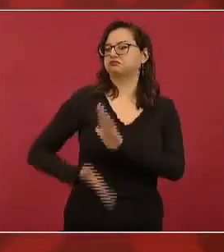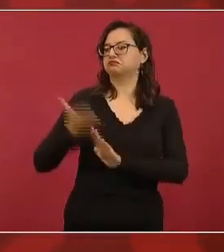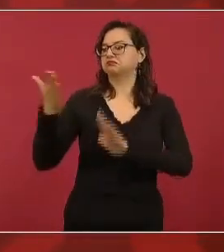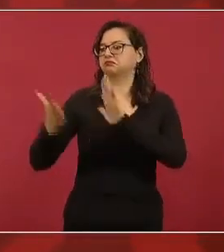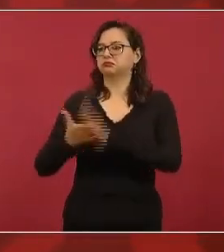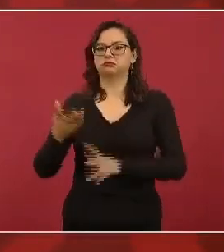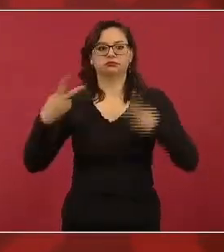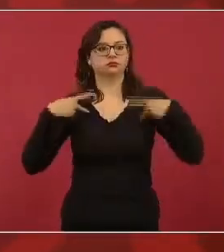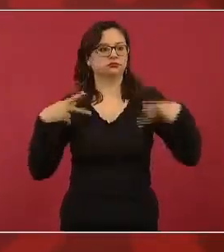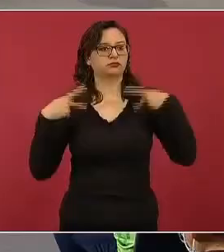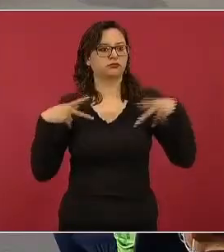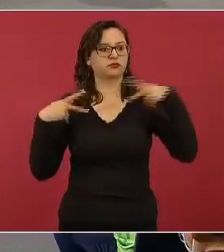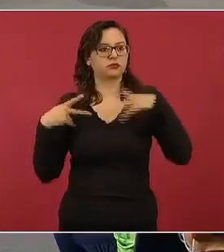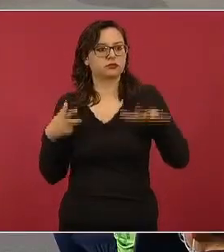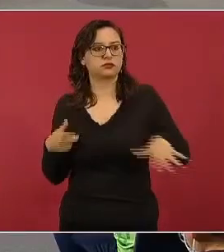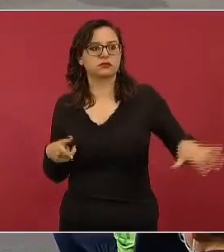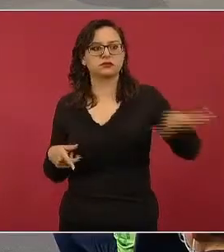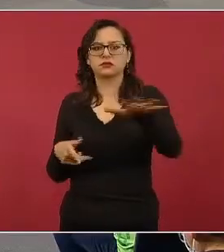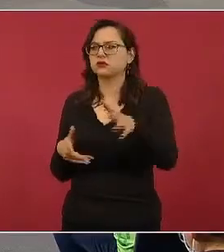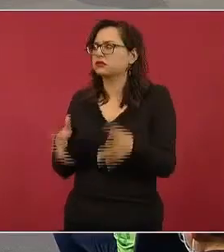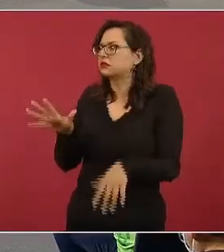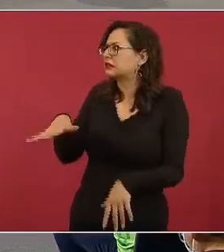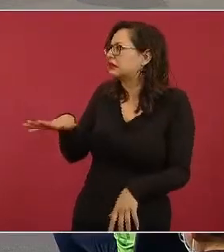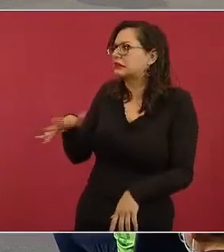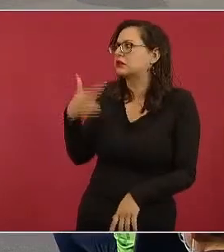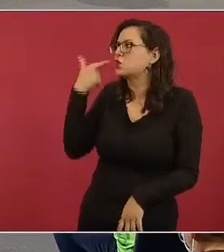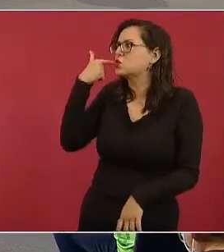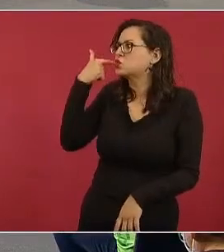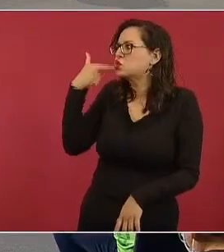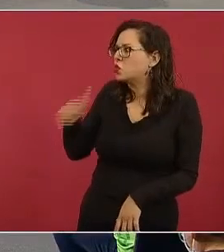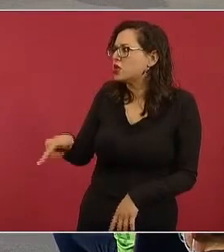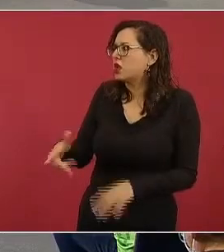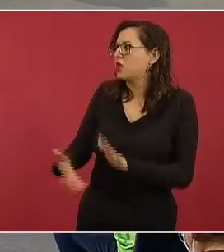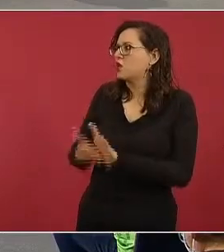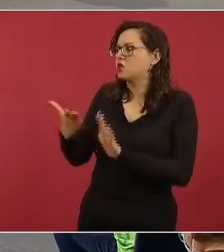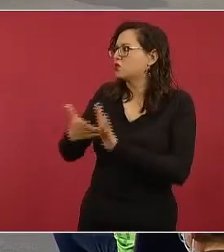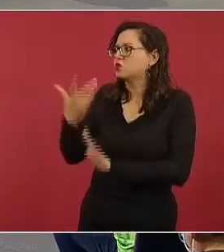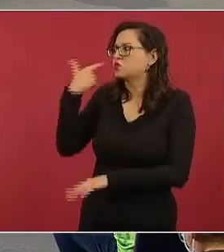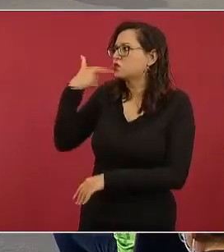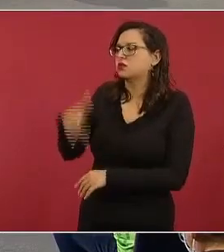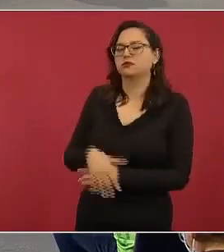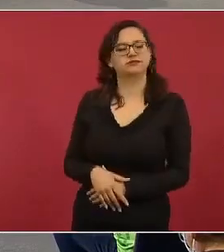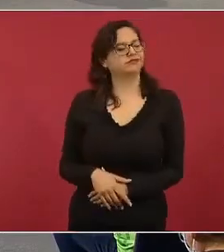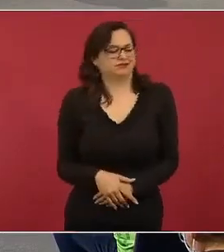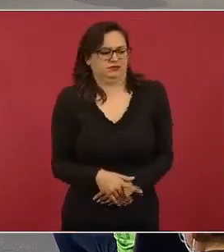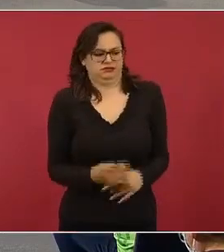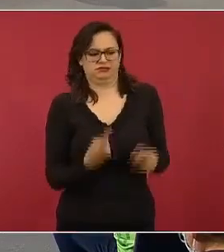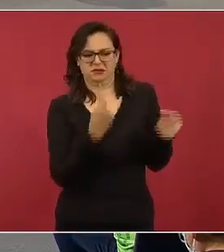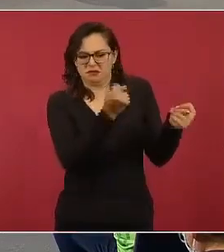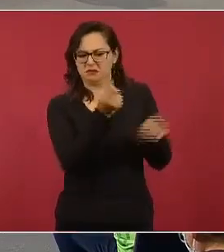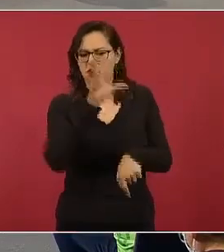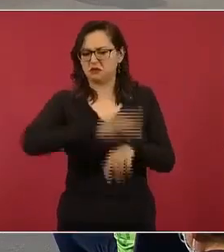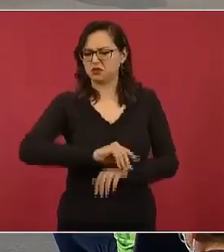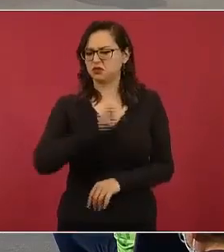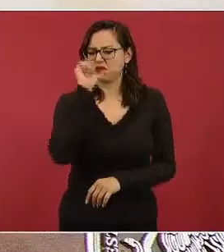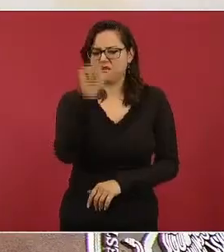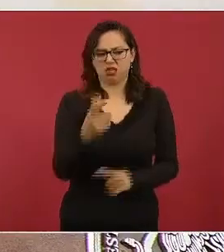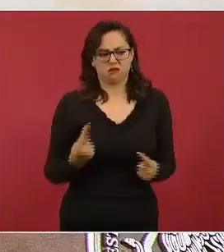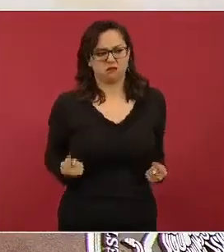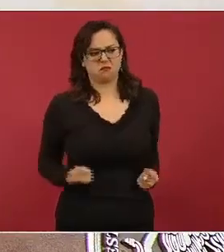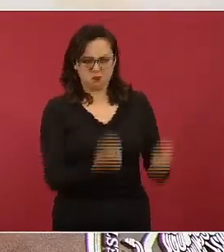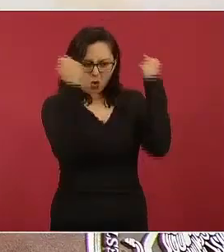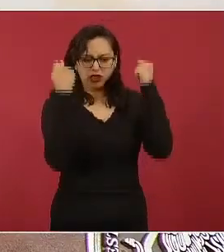dominio. ¿Cómo voy a hacer yo una terminal sin pedir un permiso?